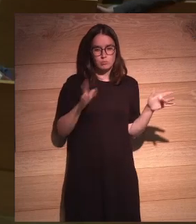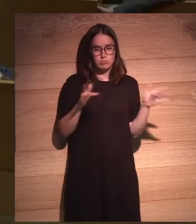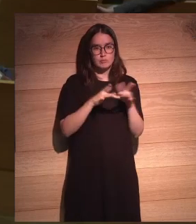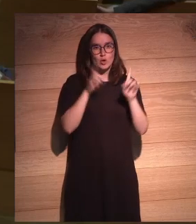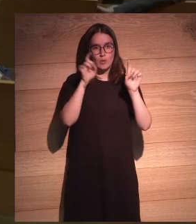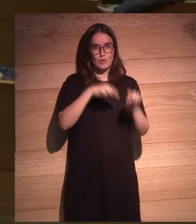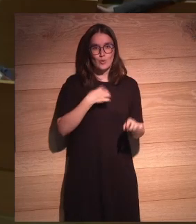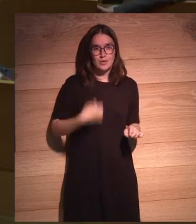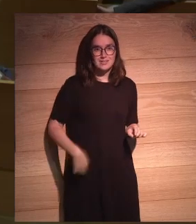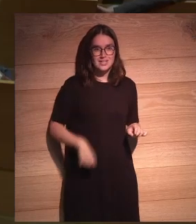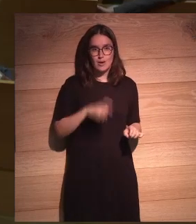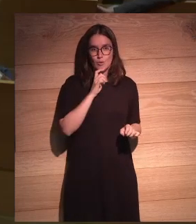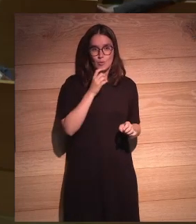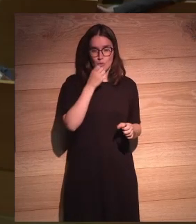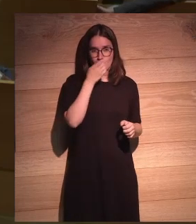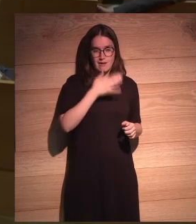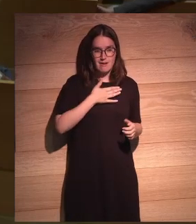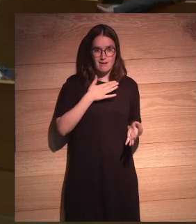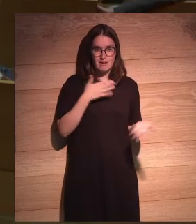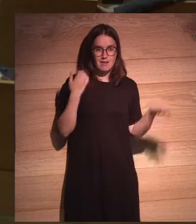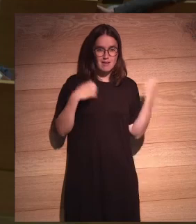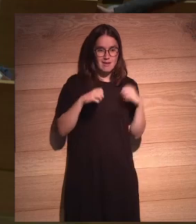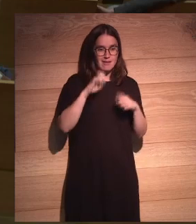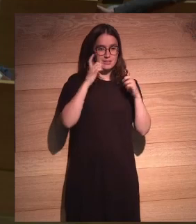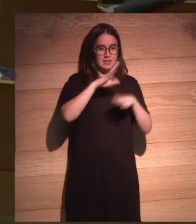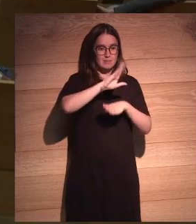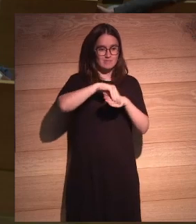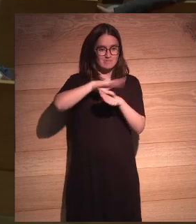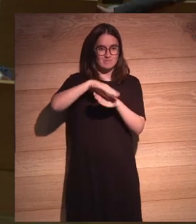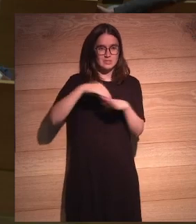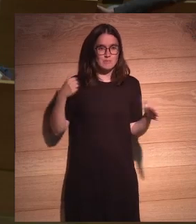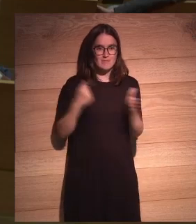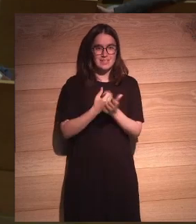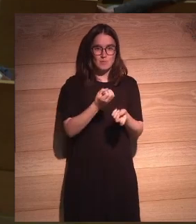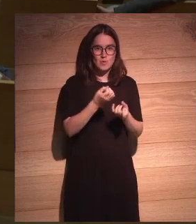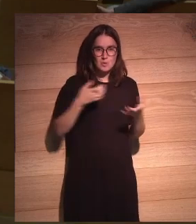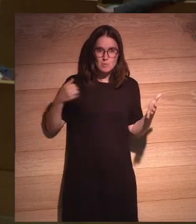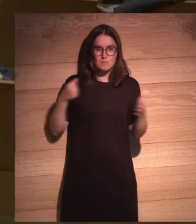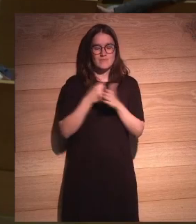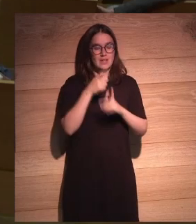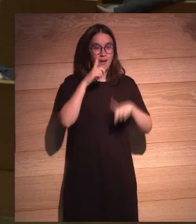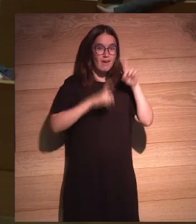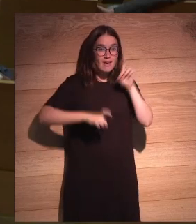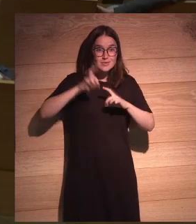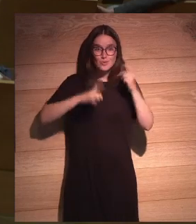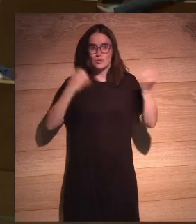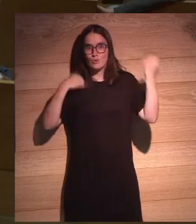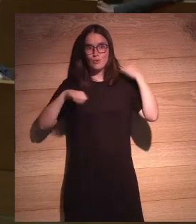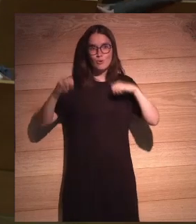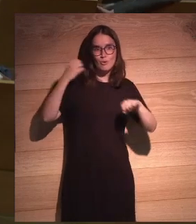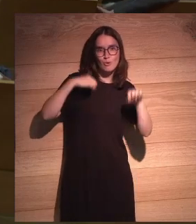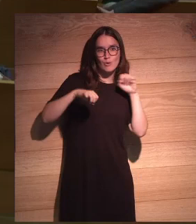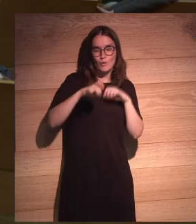a la educación en China, como la buena voluntad de ir recabando la máxima información posible de gestos, de actitudes,